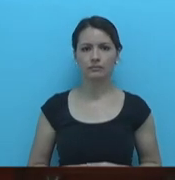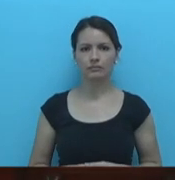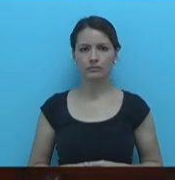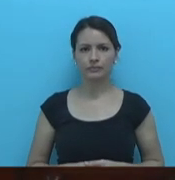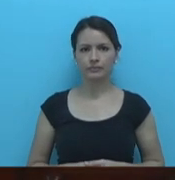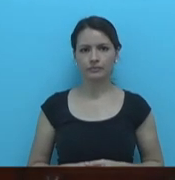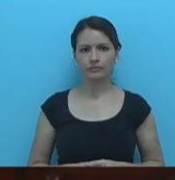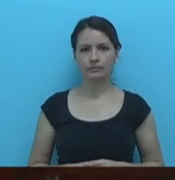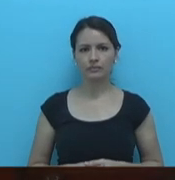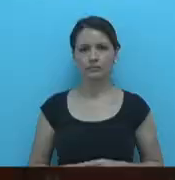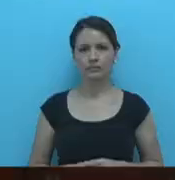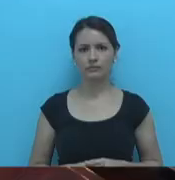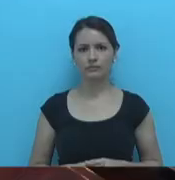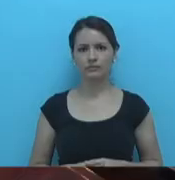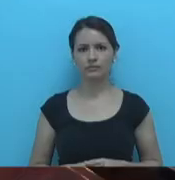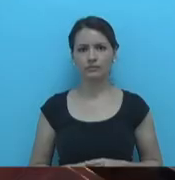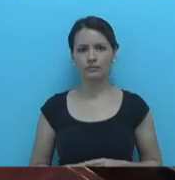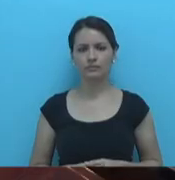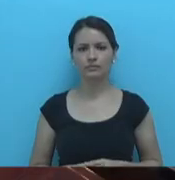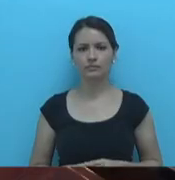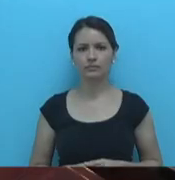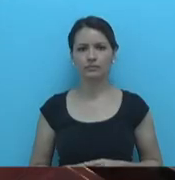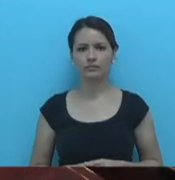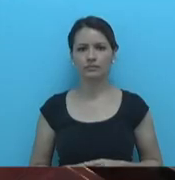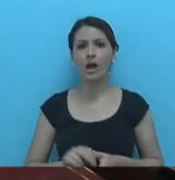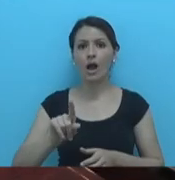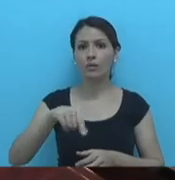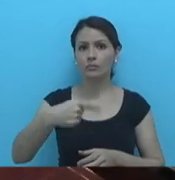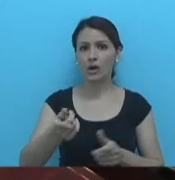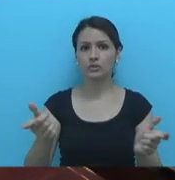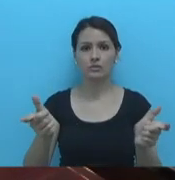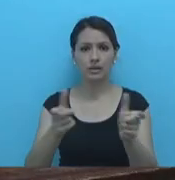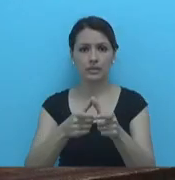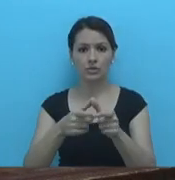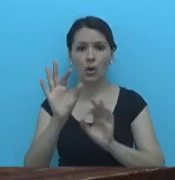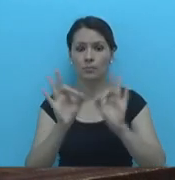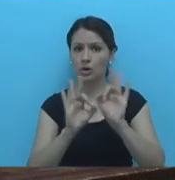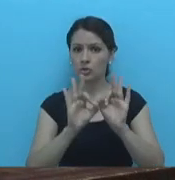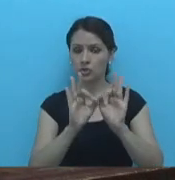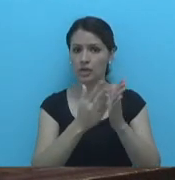palabra. Sí, señor presidente, es para pedir preferencia para una sección para el proyecto